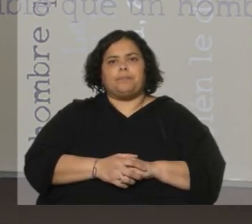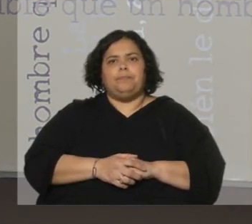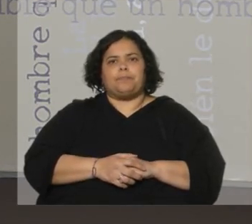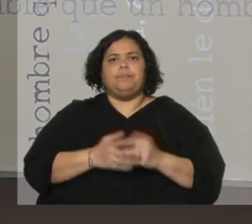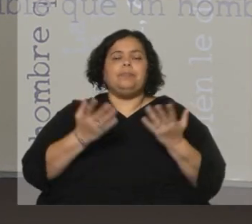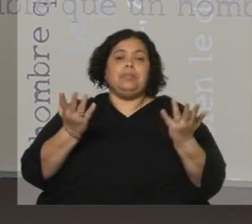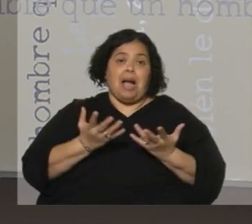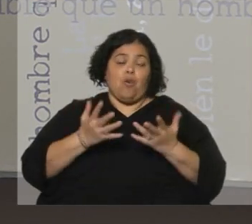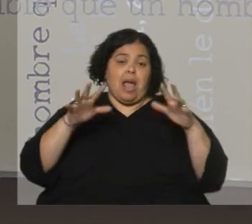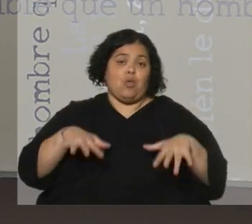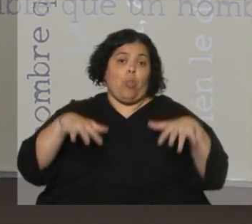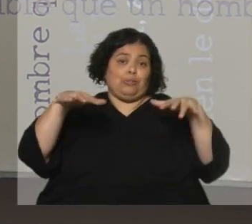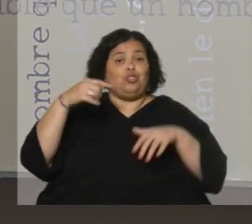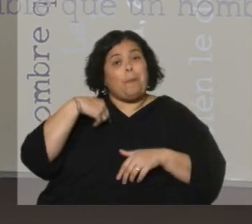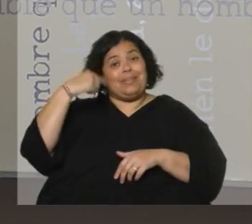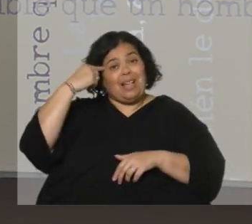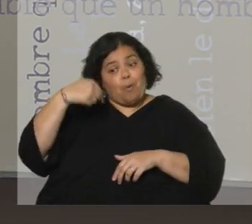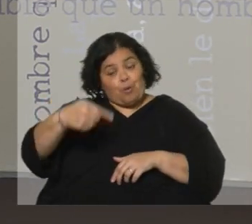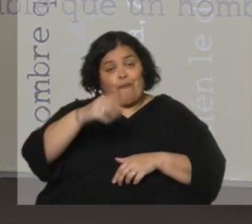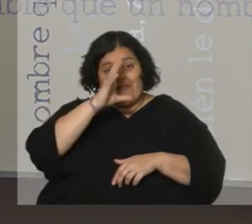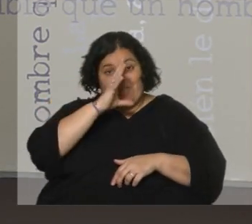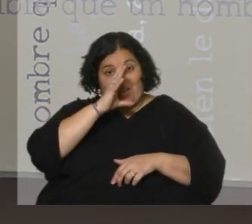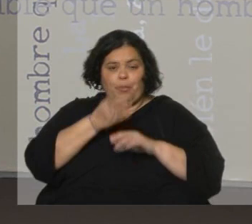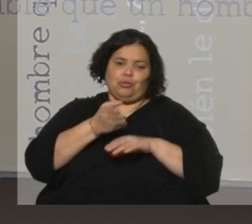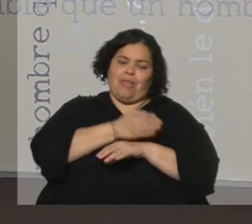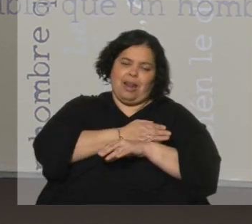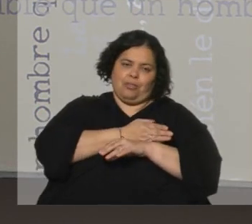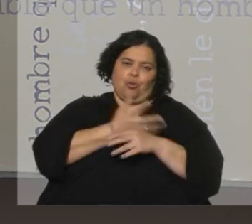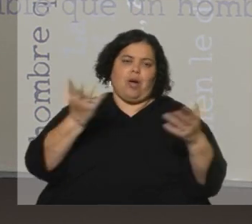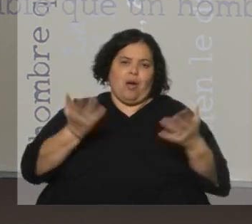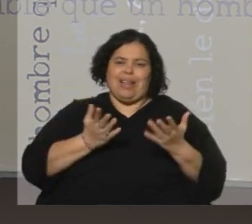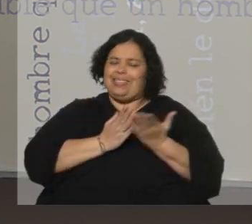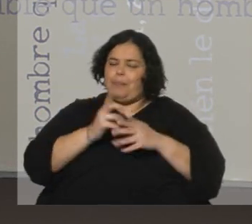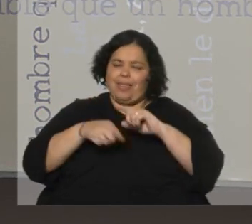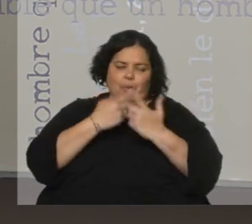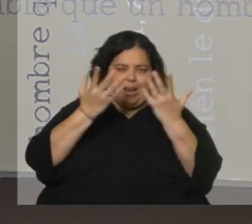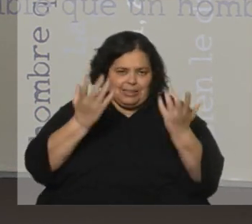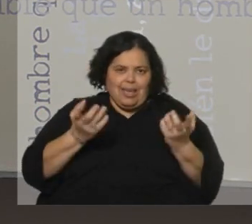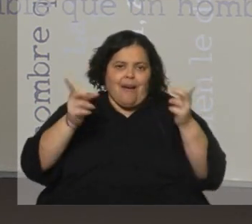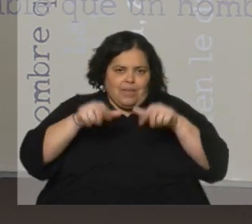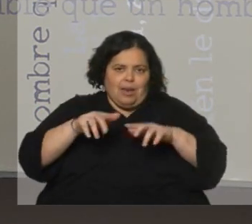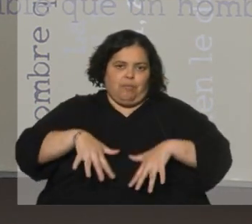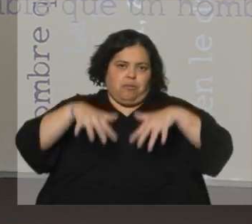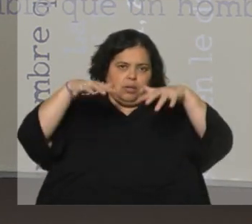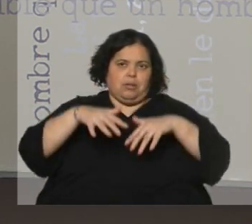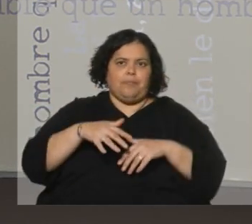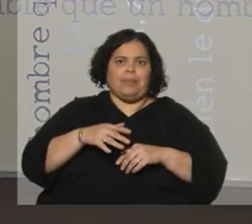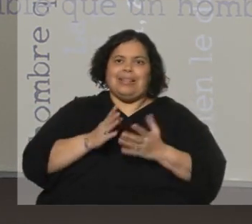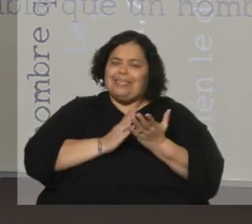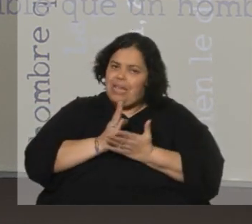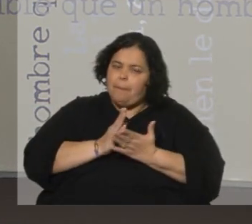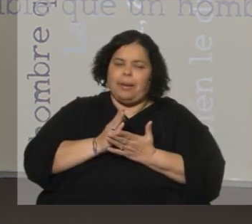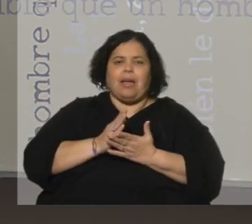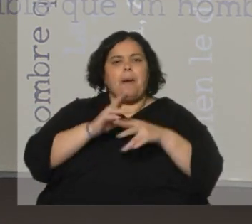inundaciones iban a ser en febrero Pero bueno se están se están se están dando ahora pero eso es parte lo que ties que entender la cabe un productor rural que se va a enfrentar a las dos